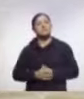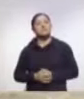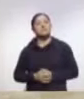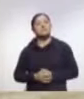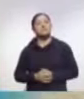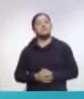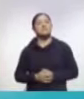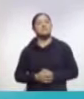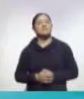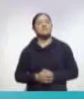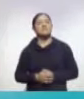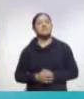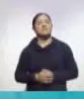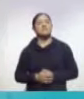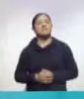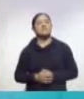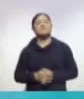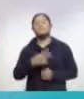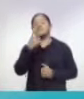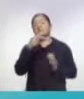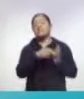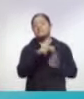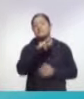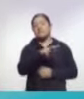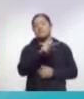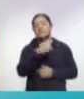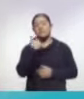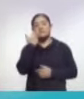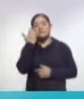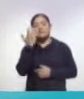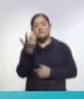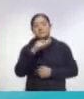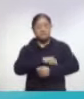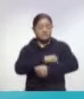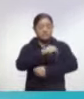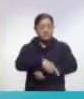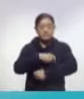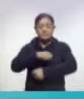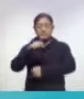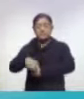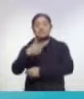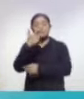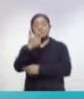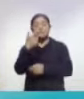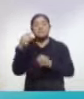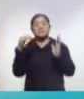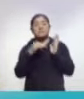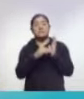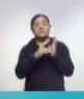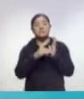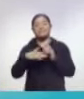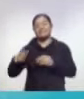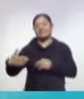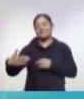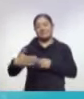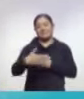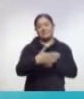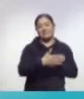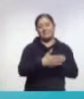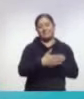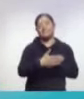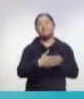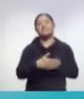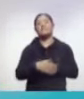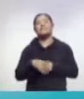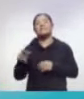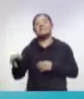inquietud surge en 2018 con la siembra de 7.000 especies de carpa barrigona. Con el apoyo